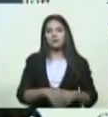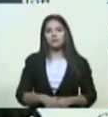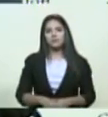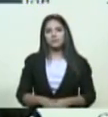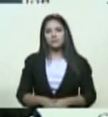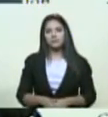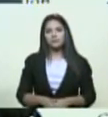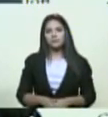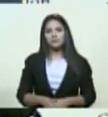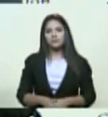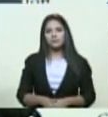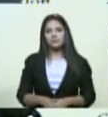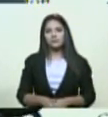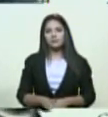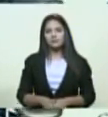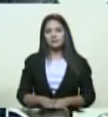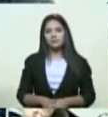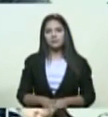panadería.